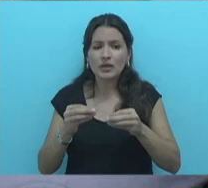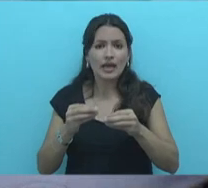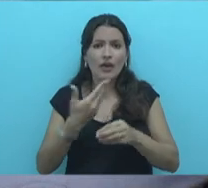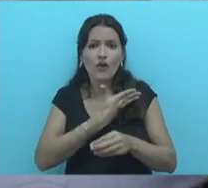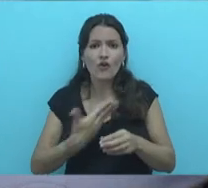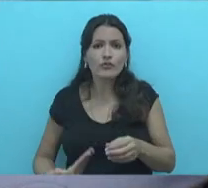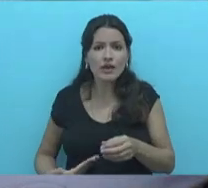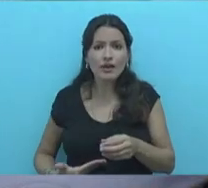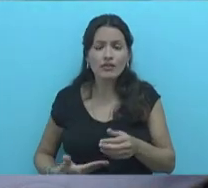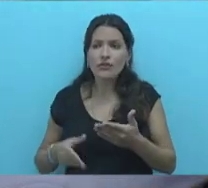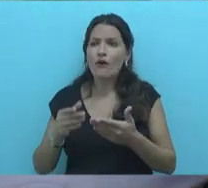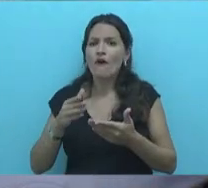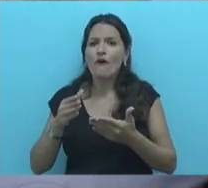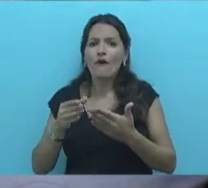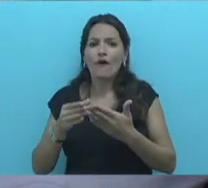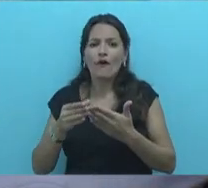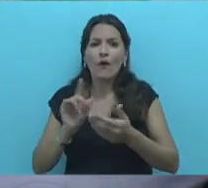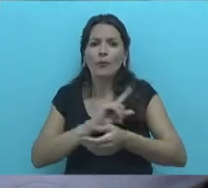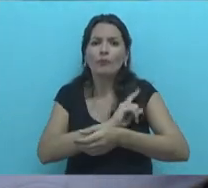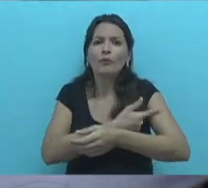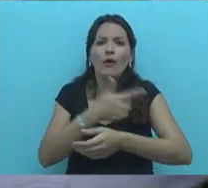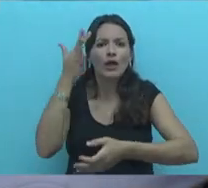y un Poder Judicial y muchos